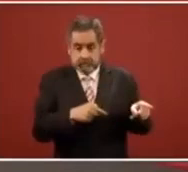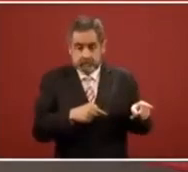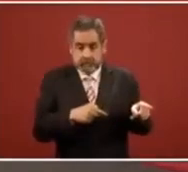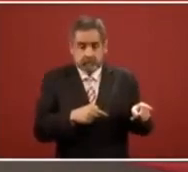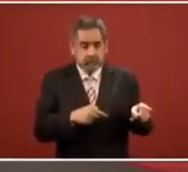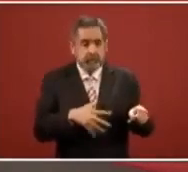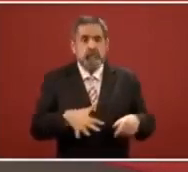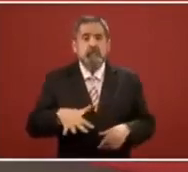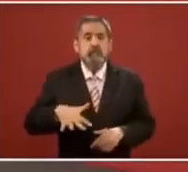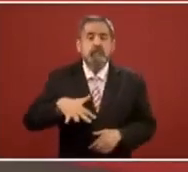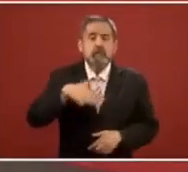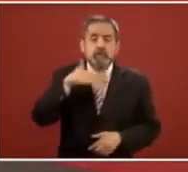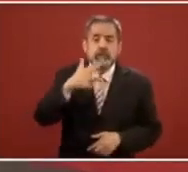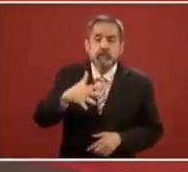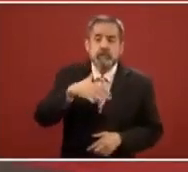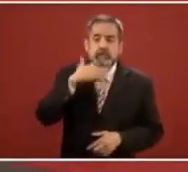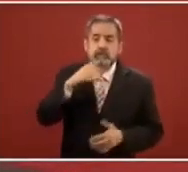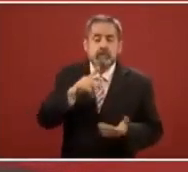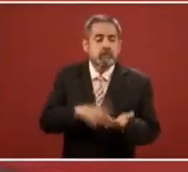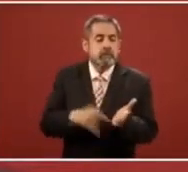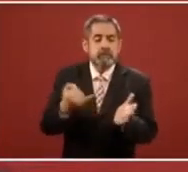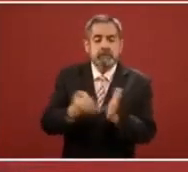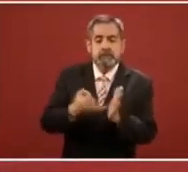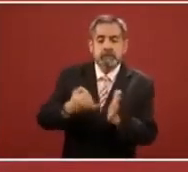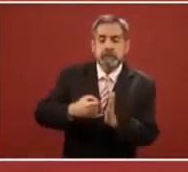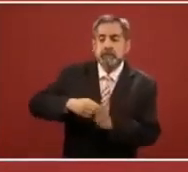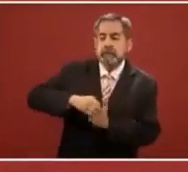que hacían fraude fiscal